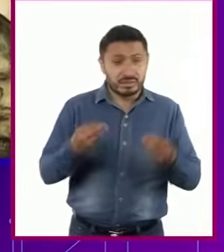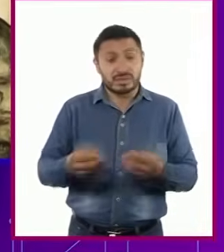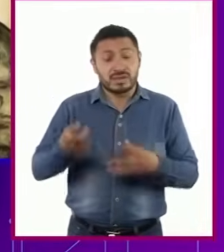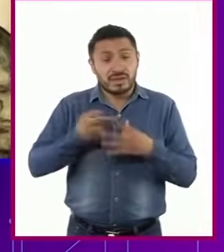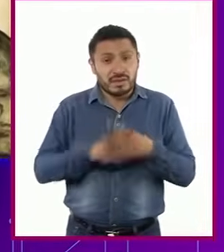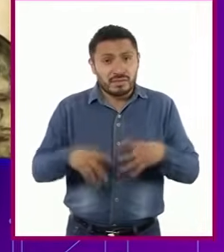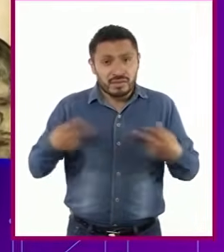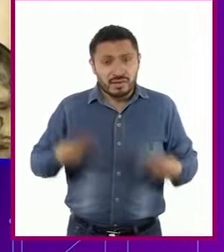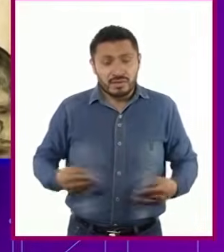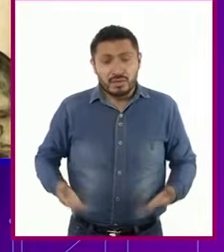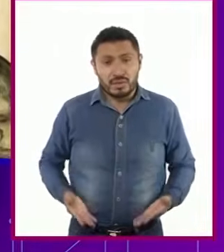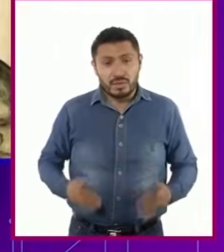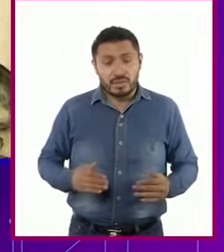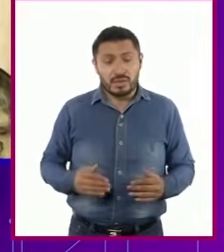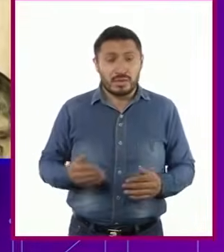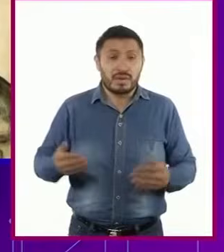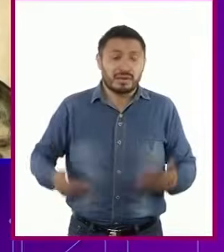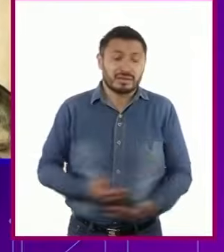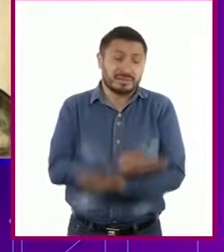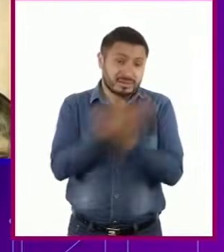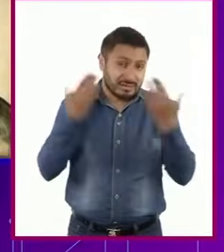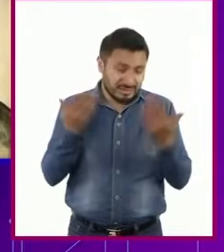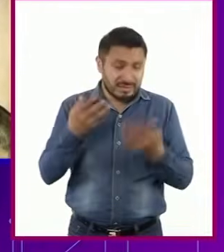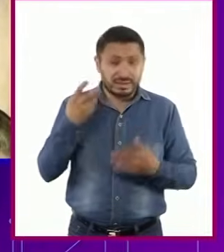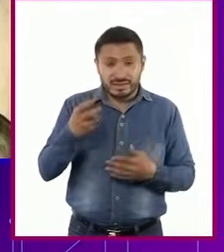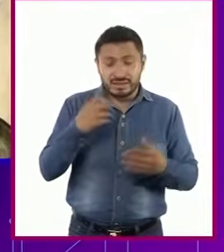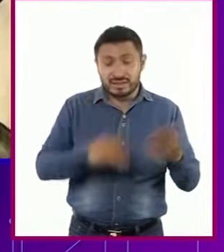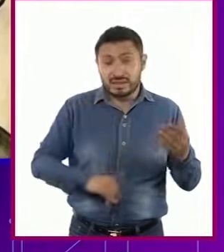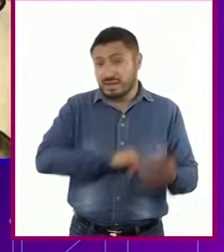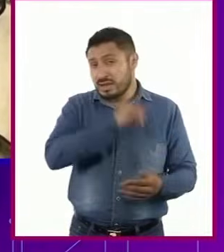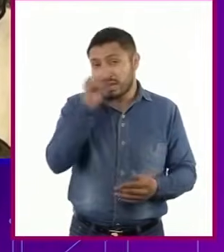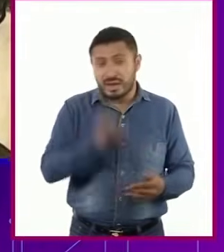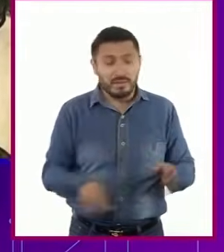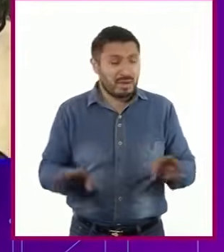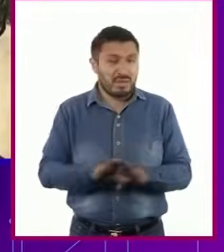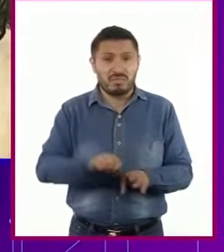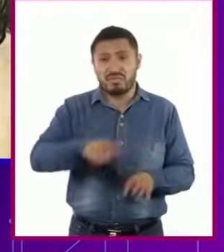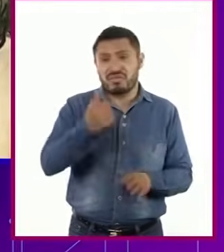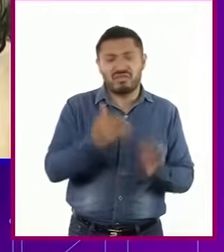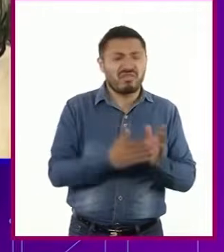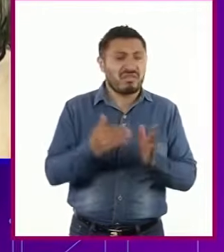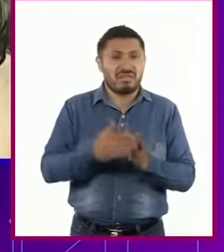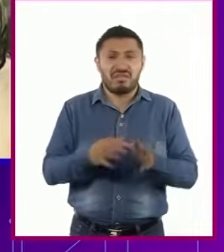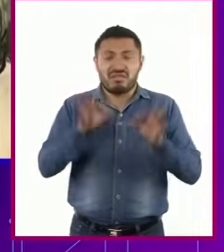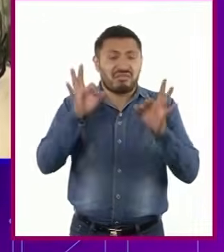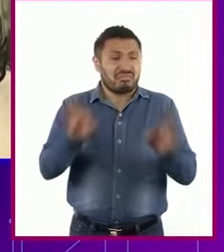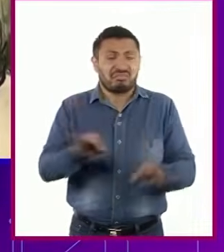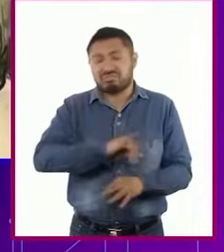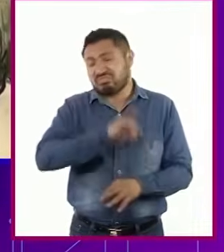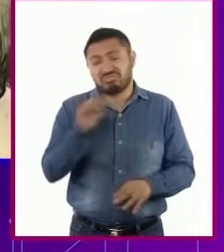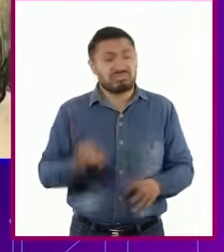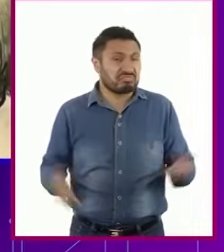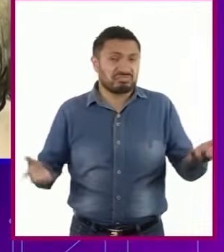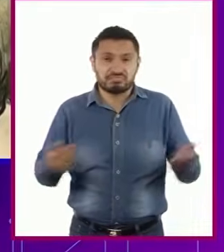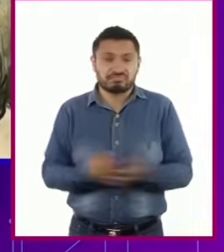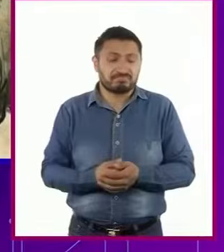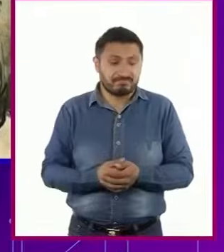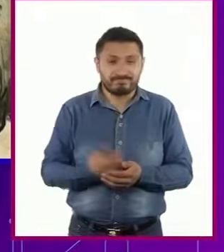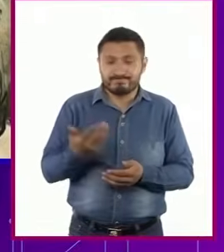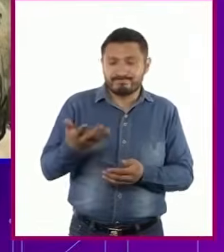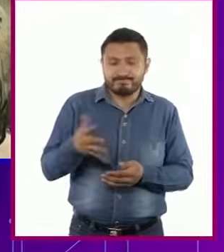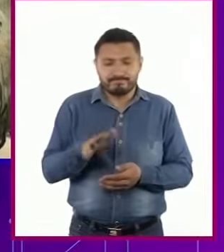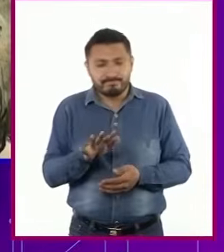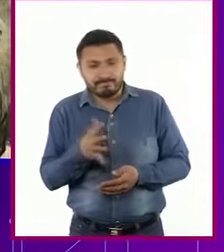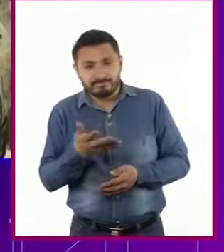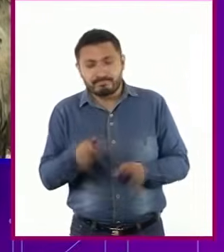población. Ahora, esta alza nunca llegó a los 11 millones originales, ¿no? Se calcula